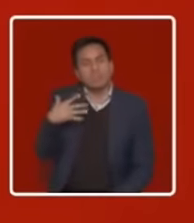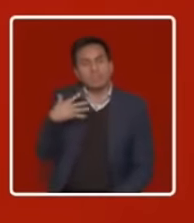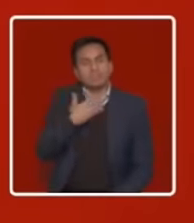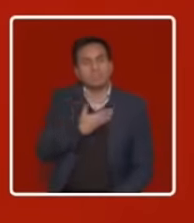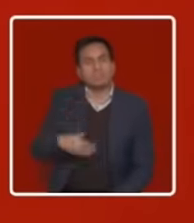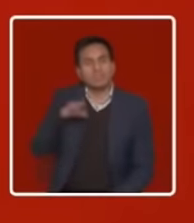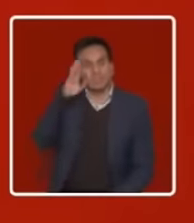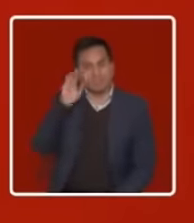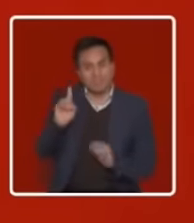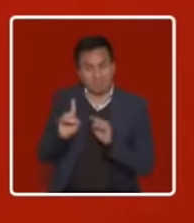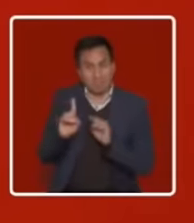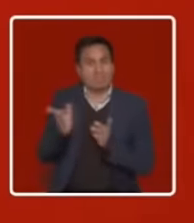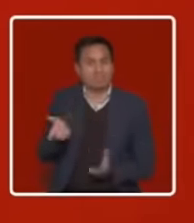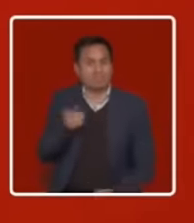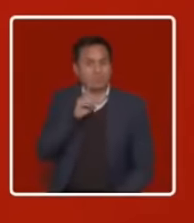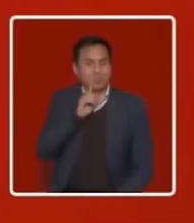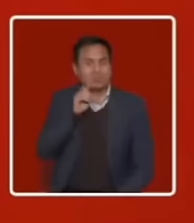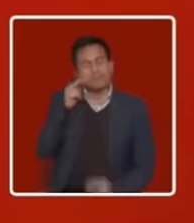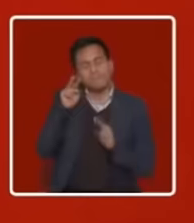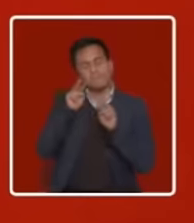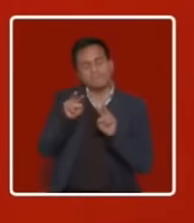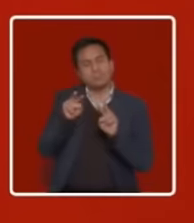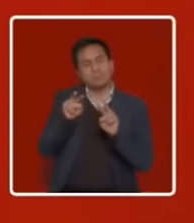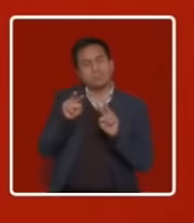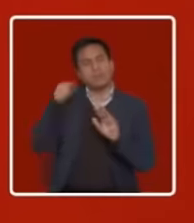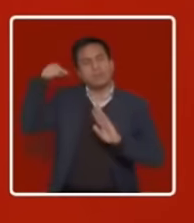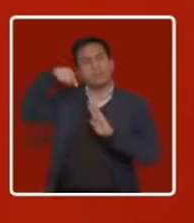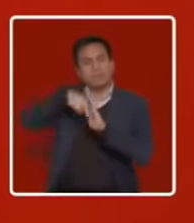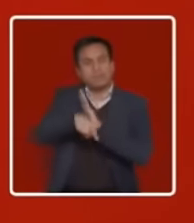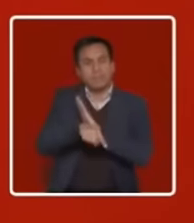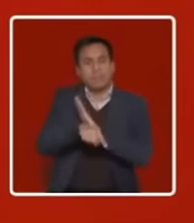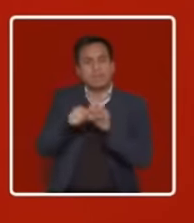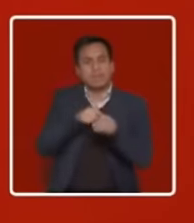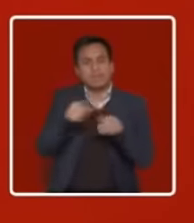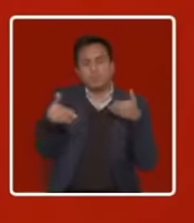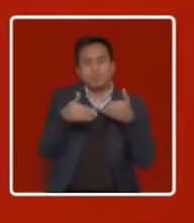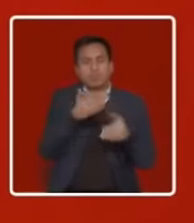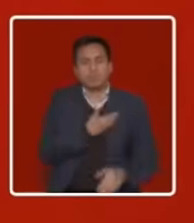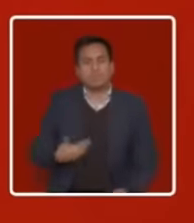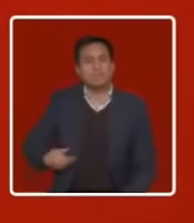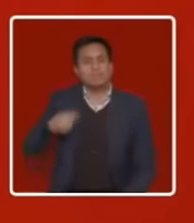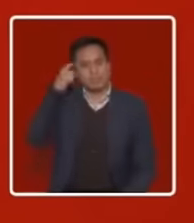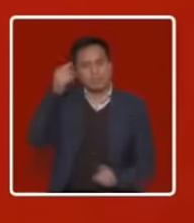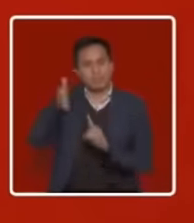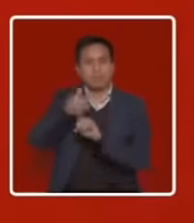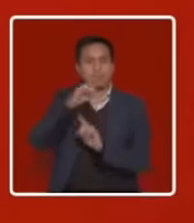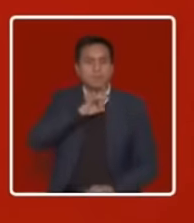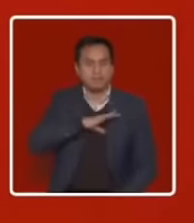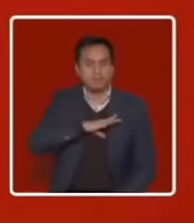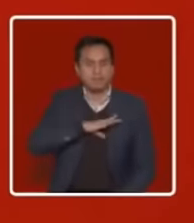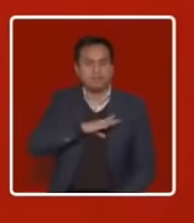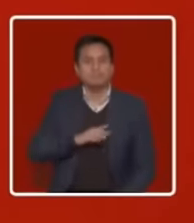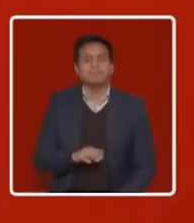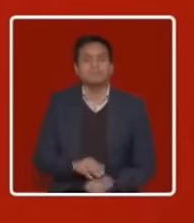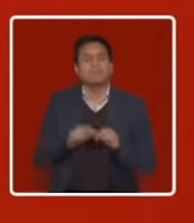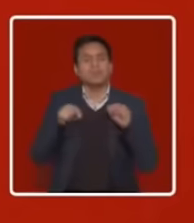presidenta Bachelet lo tuvo, tengan una visión que vaya más allá del periodo presidencial, pensando en la patria.